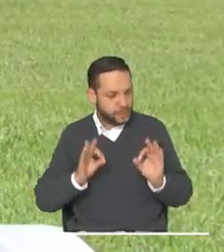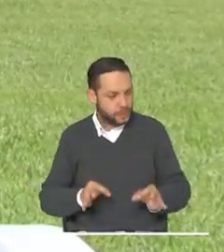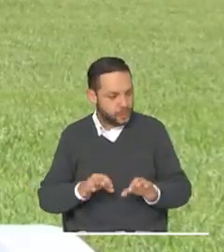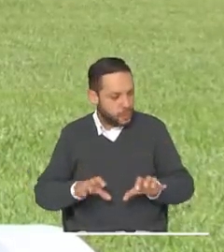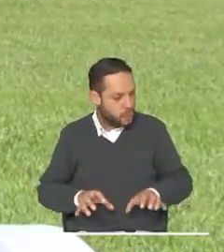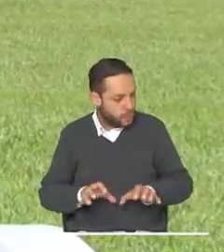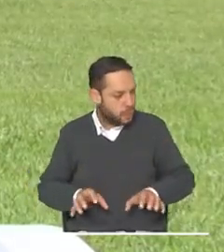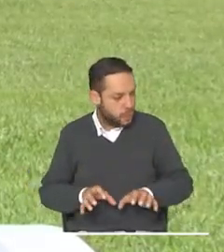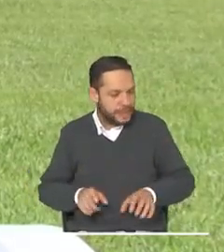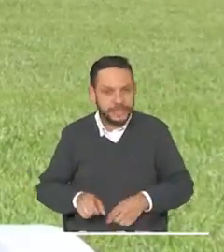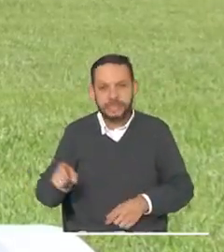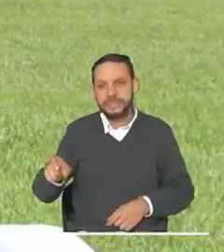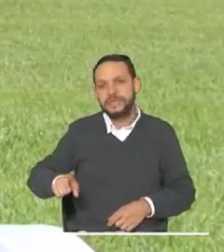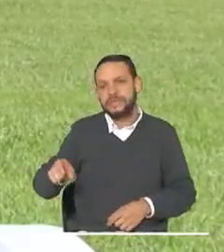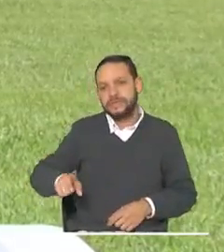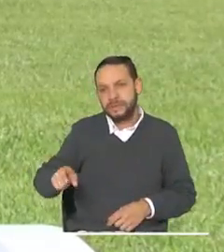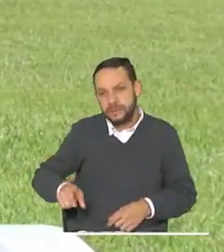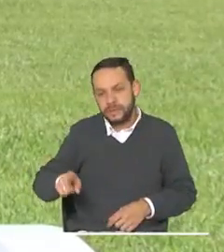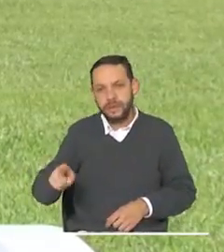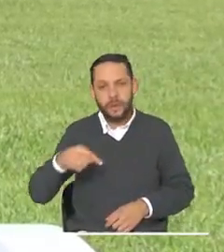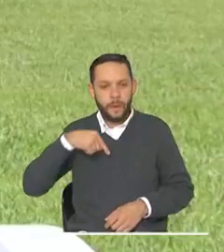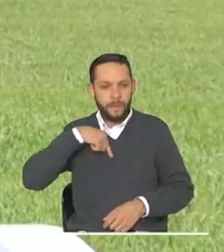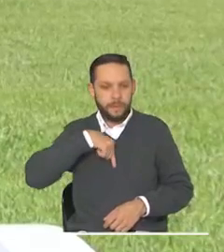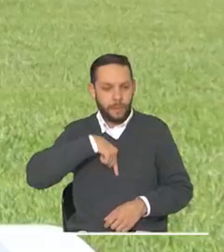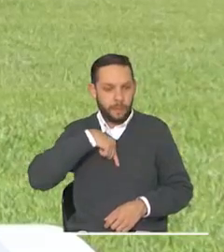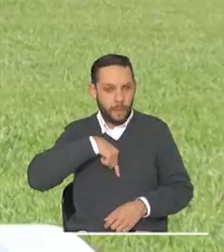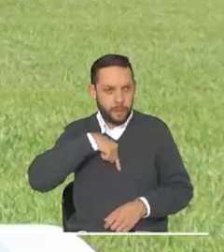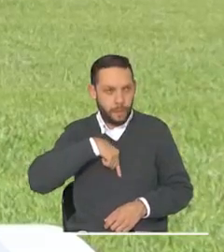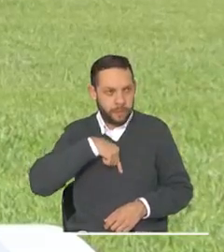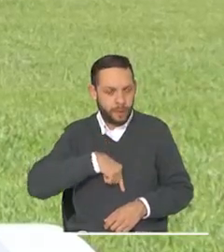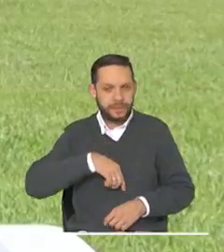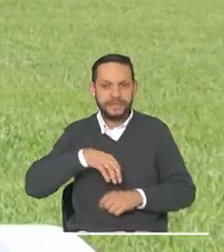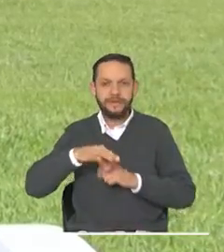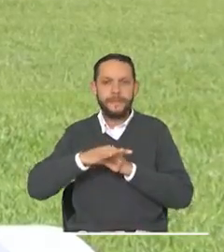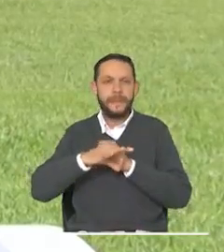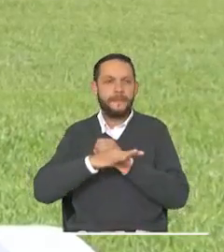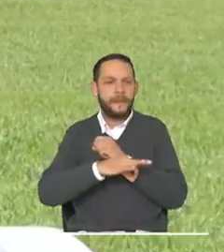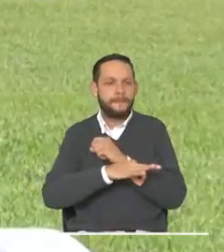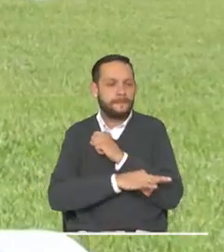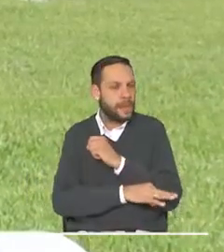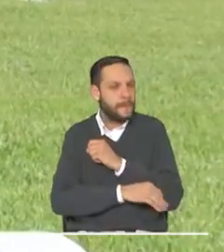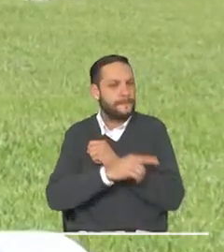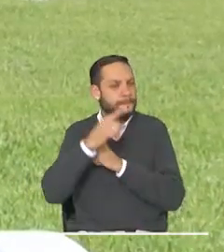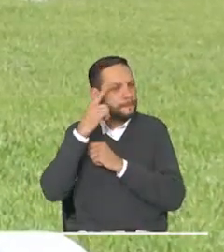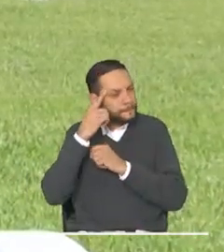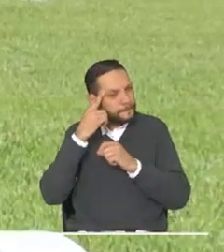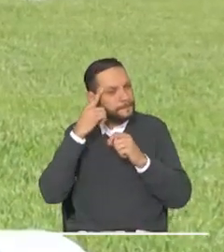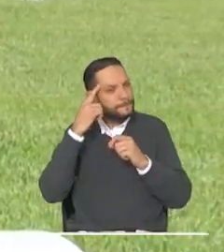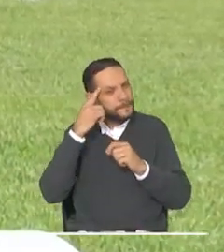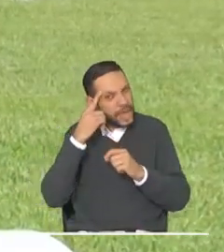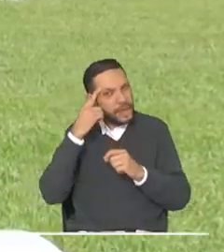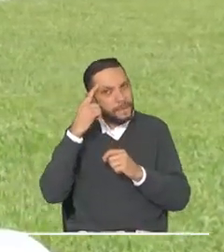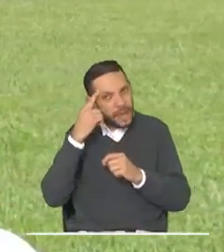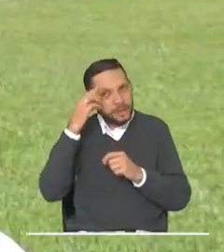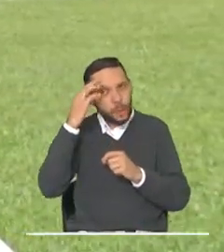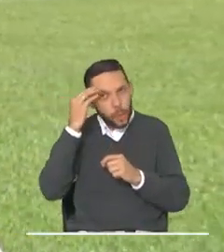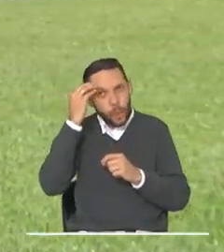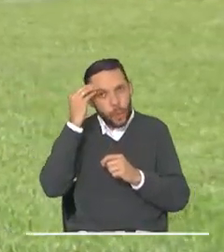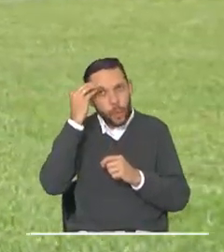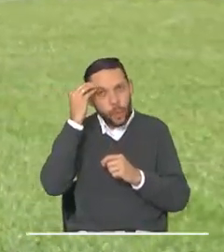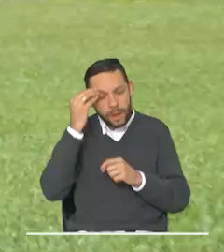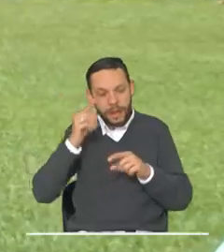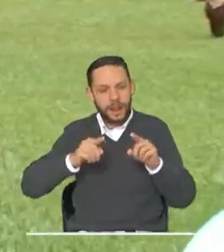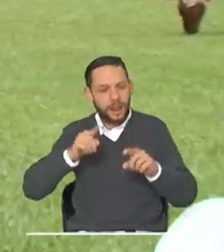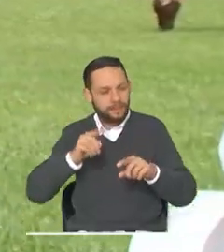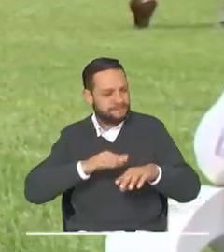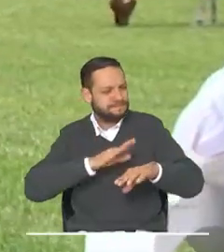Necesitamos ir al mundo intrasíquico que se puede expresar con muchos síntomas ya un